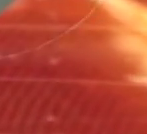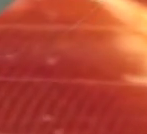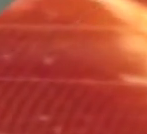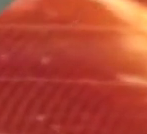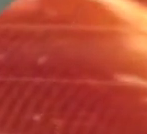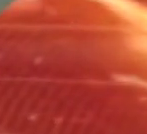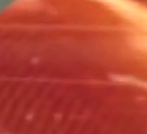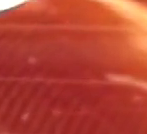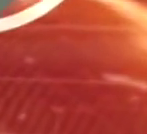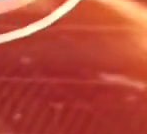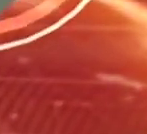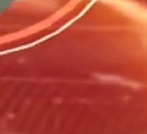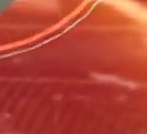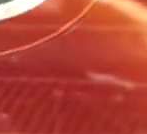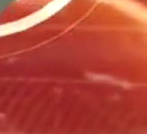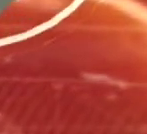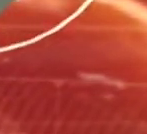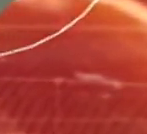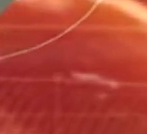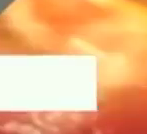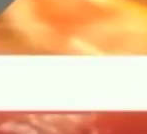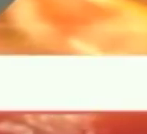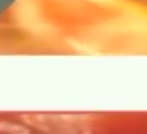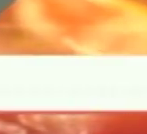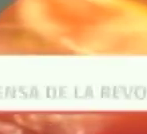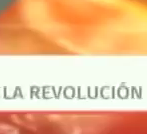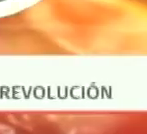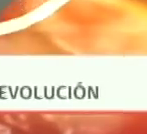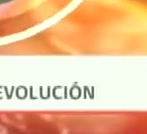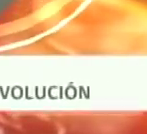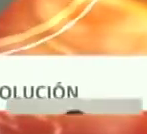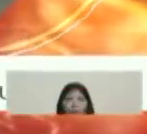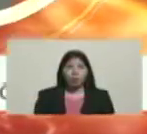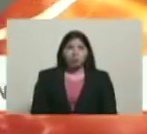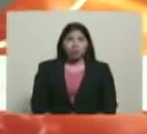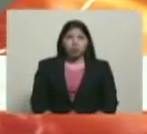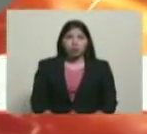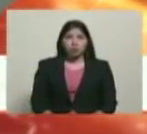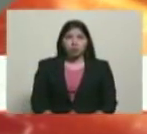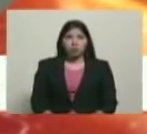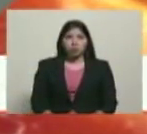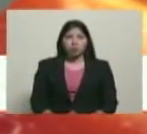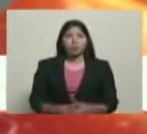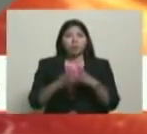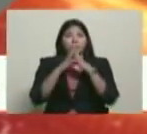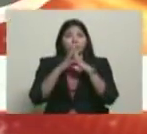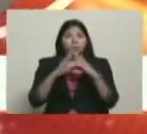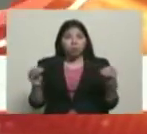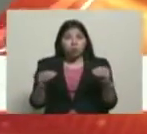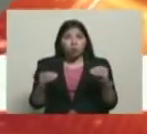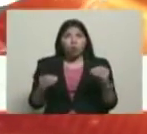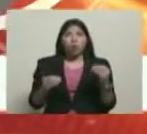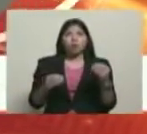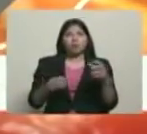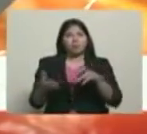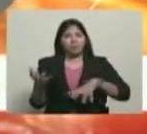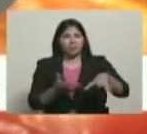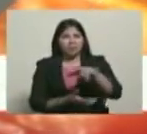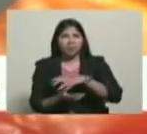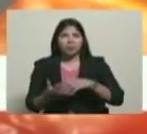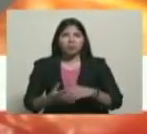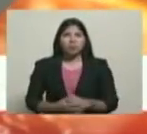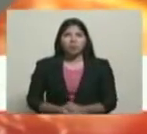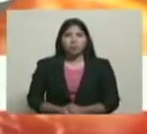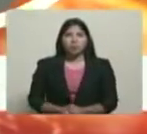pueblo que está arrestado, que está con todos los ataques del imperialismo, toda la guerra contra nosotros, se ha mantenido